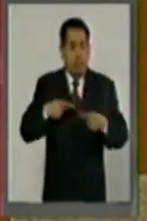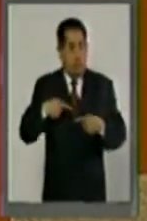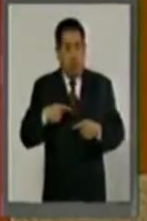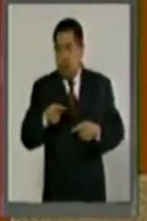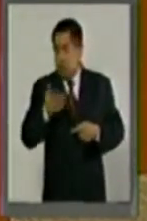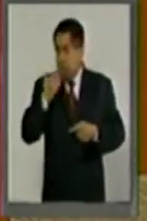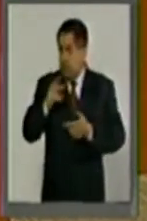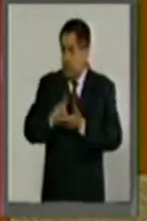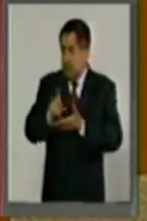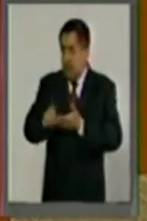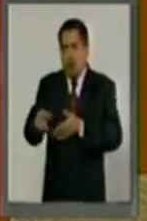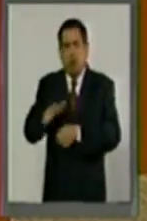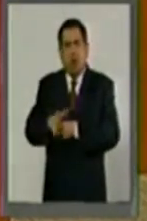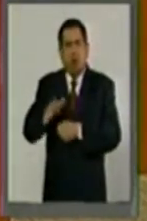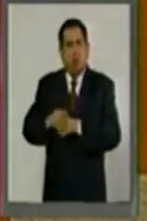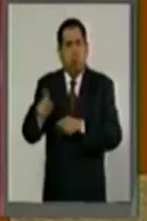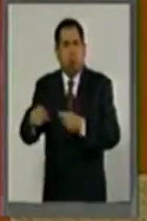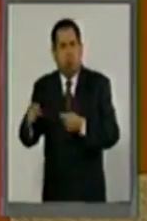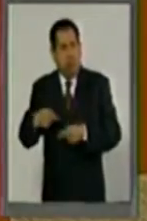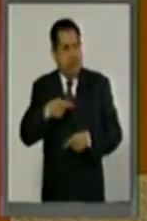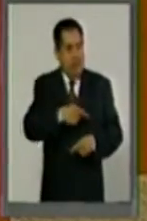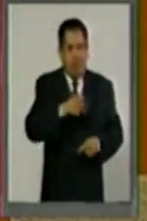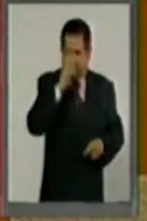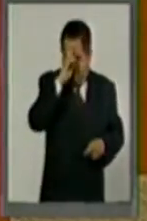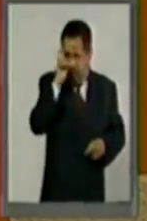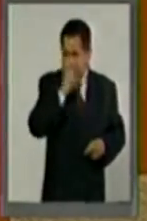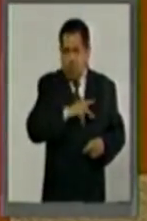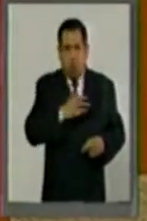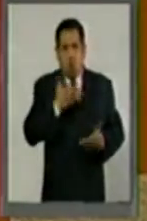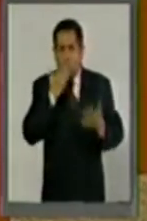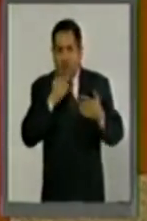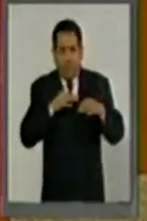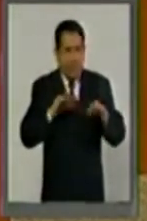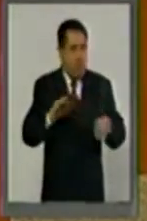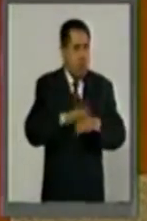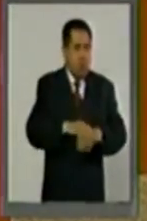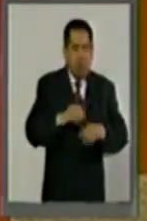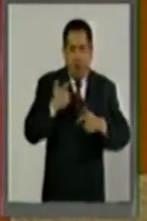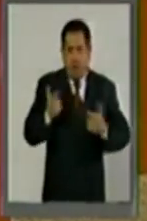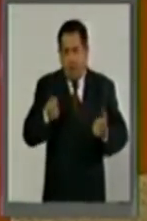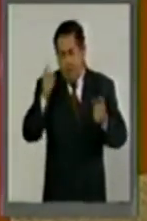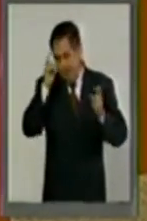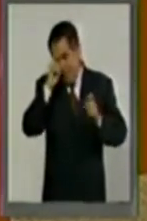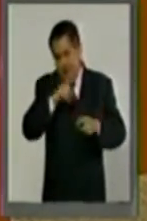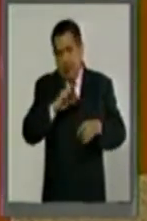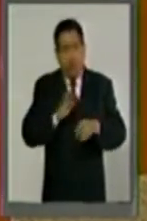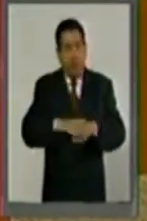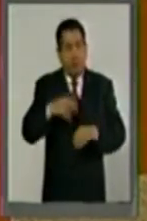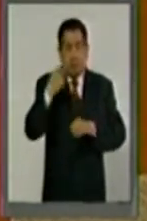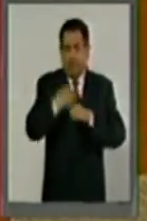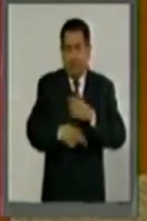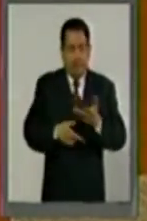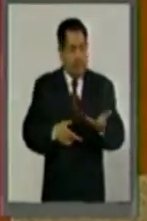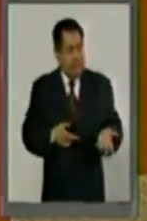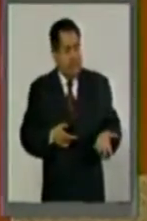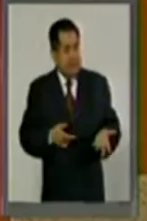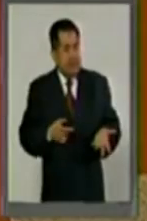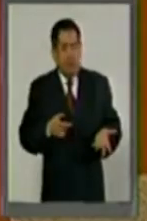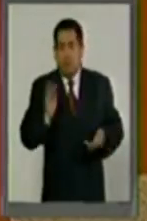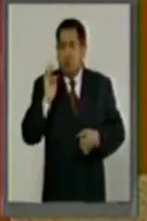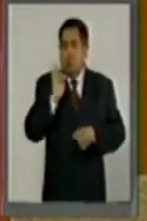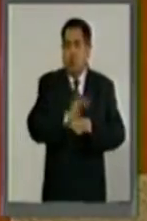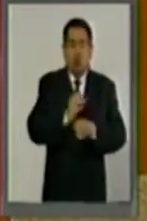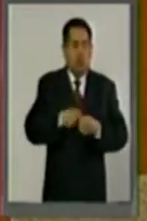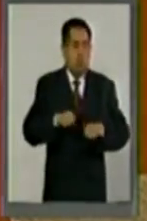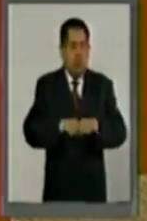discapacidad experimentan mayores tasas de desempleo e inactividad económica y están en mayor riesgo de una protección